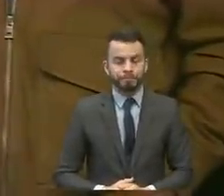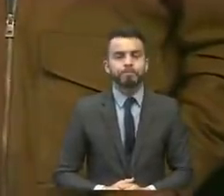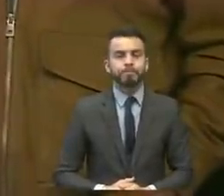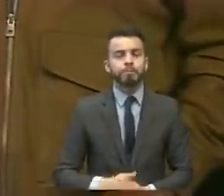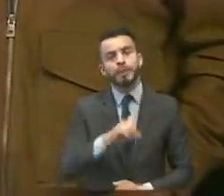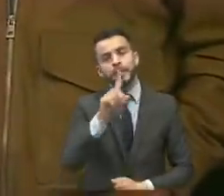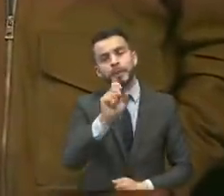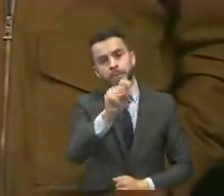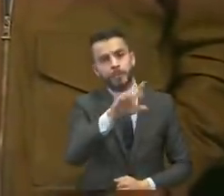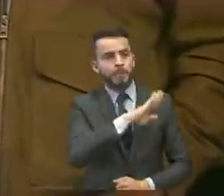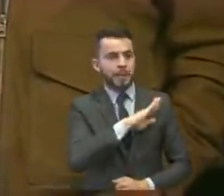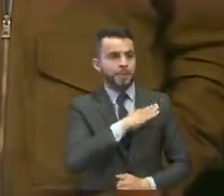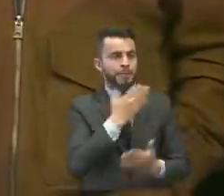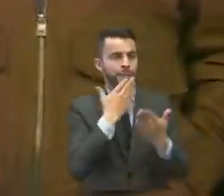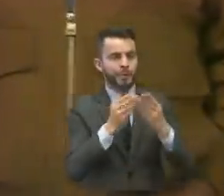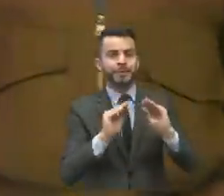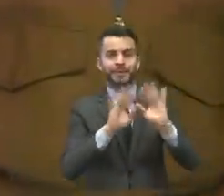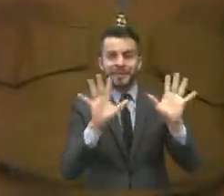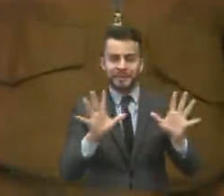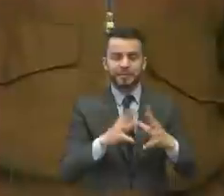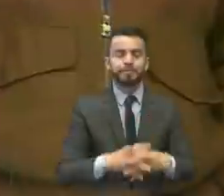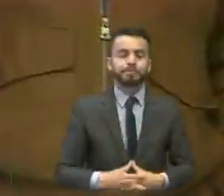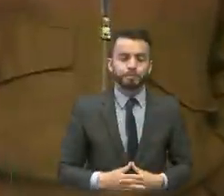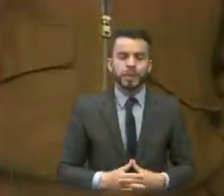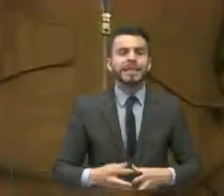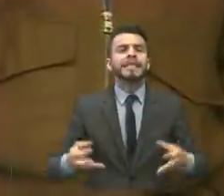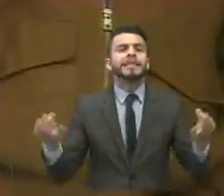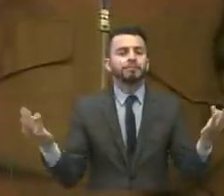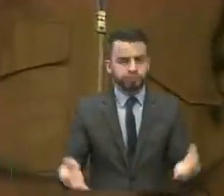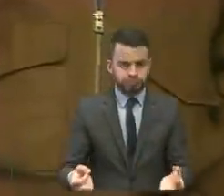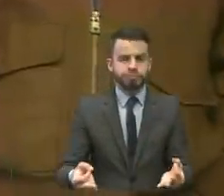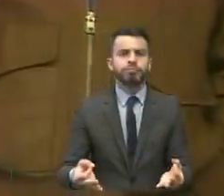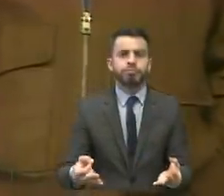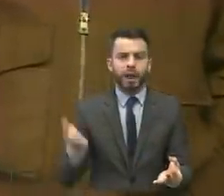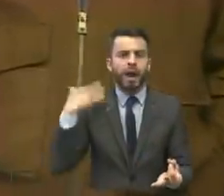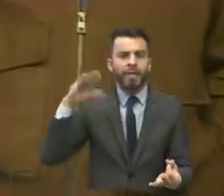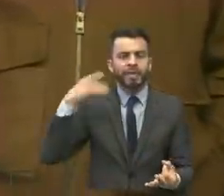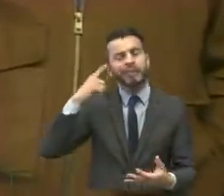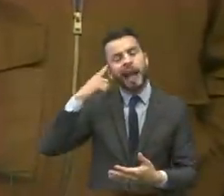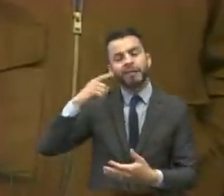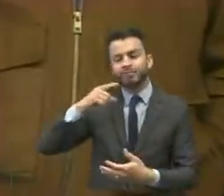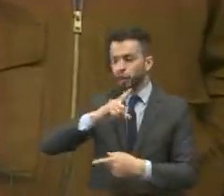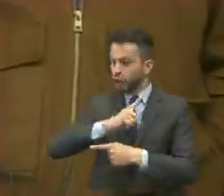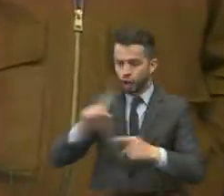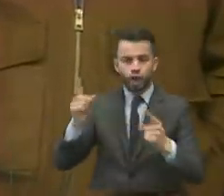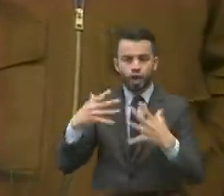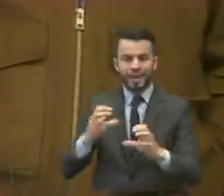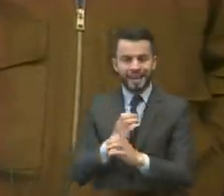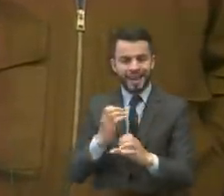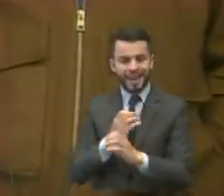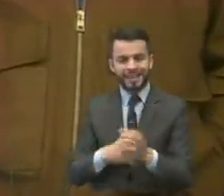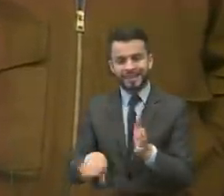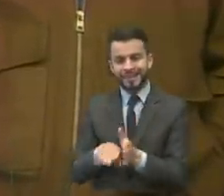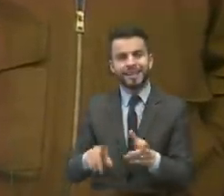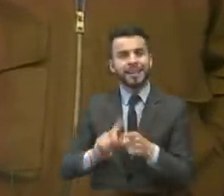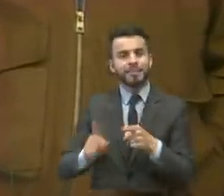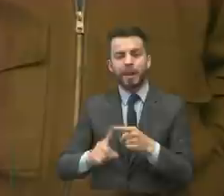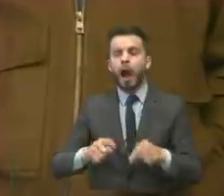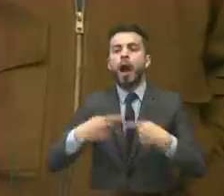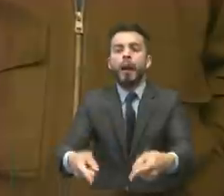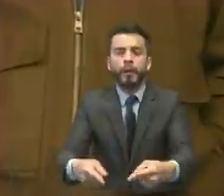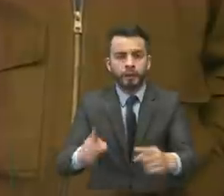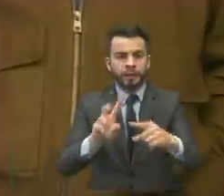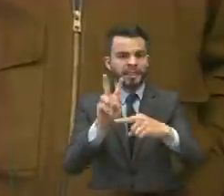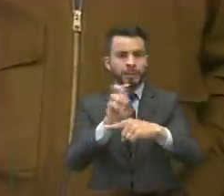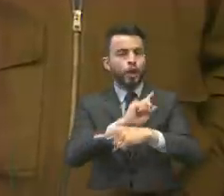buenos días. Cuando quedó en firme que ya la carrera séptima no iba a tener la troncal de Transmilenio y que se iba a hacer este corredor verde,